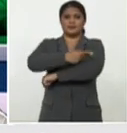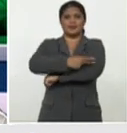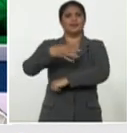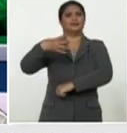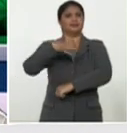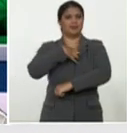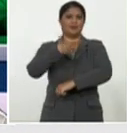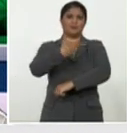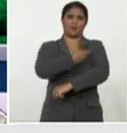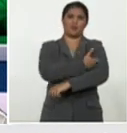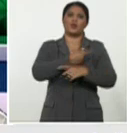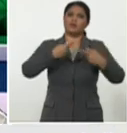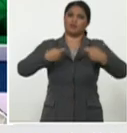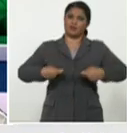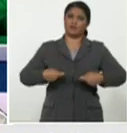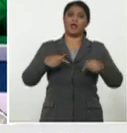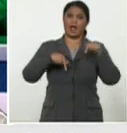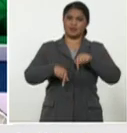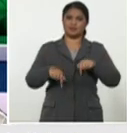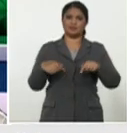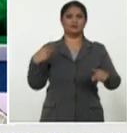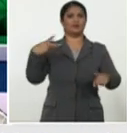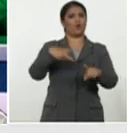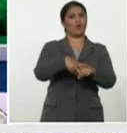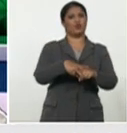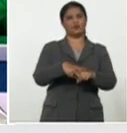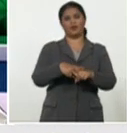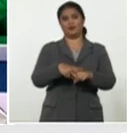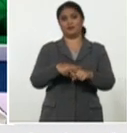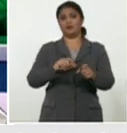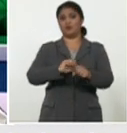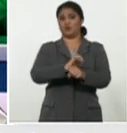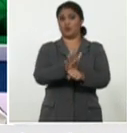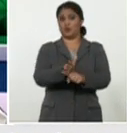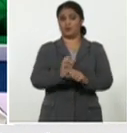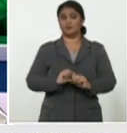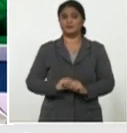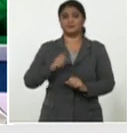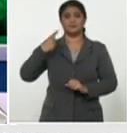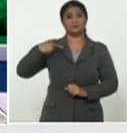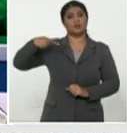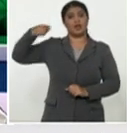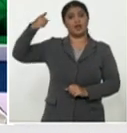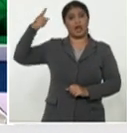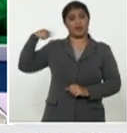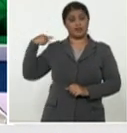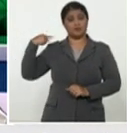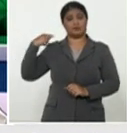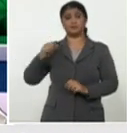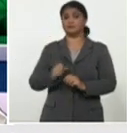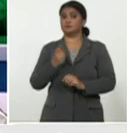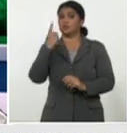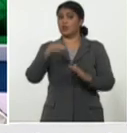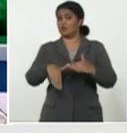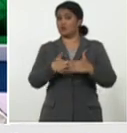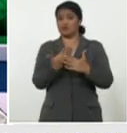explicabas. Ayer con más de 860.000 casos confirmados en un solo día,